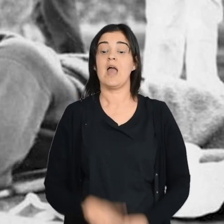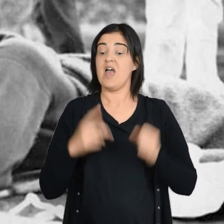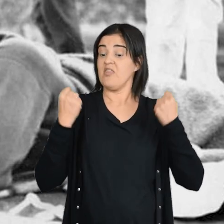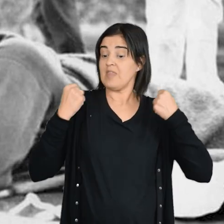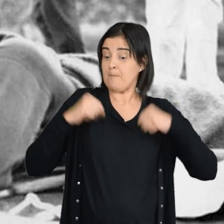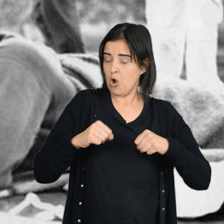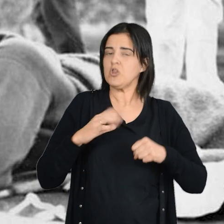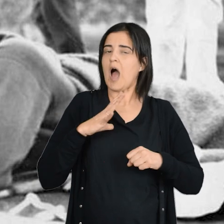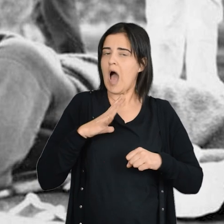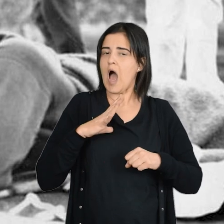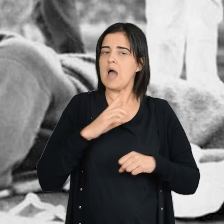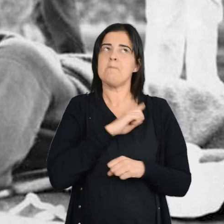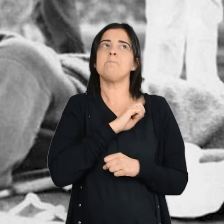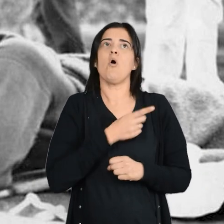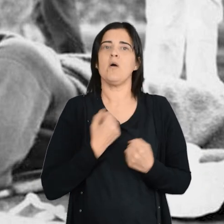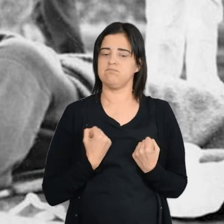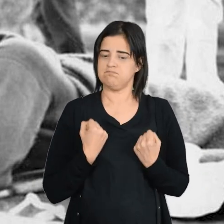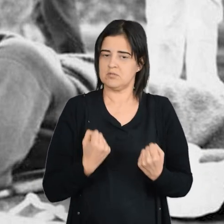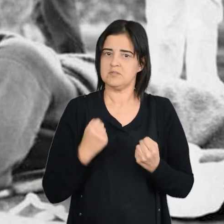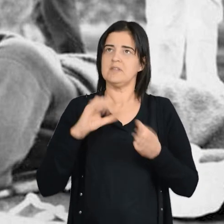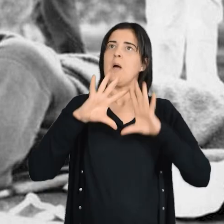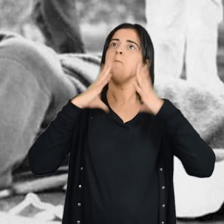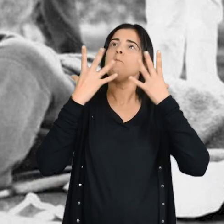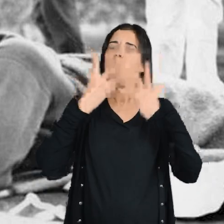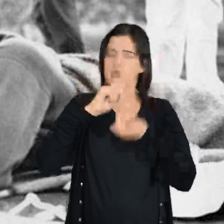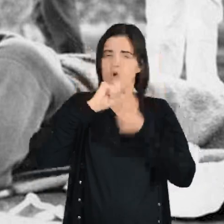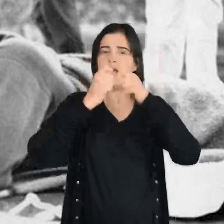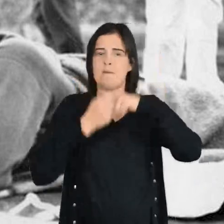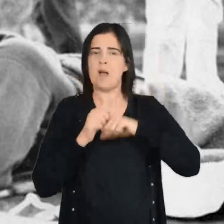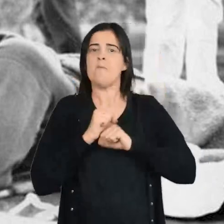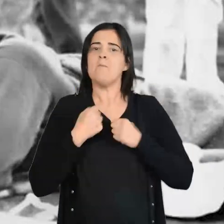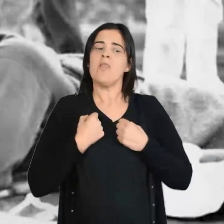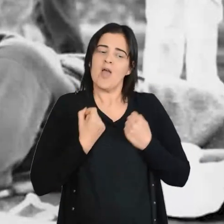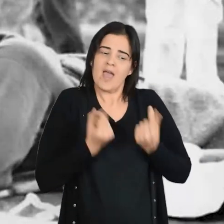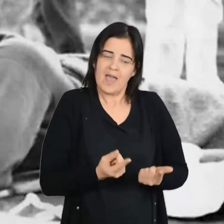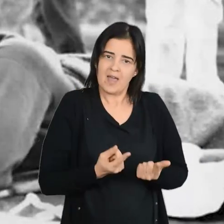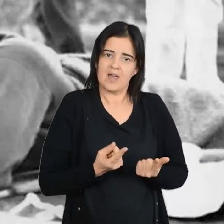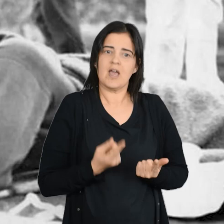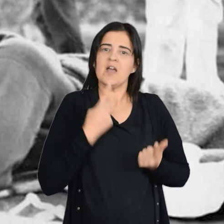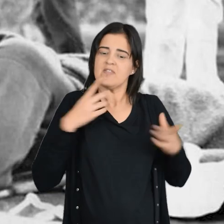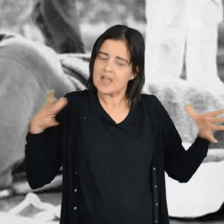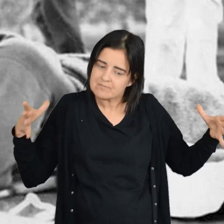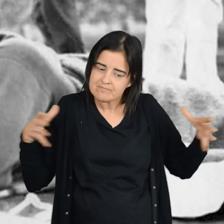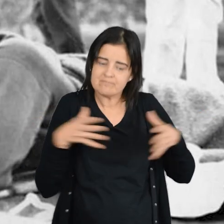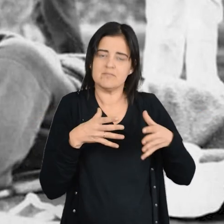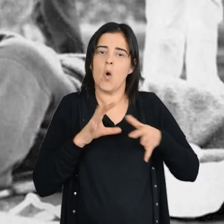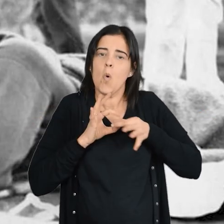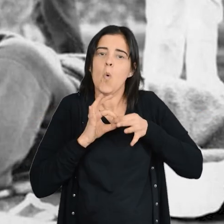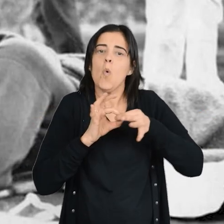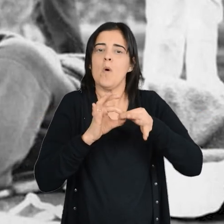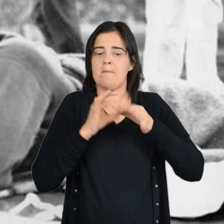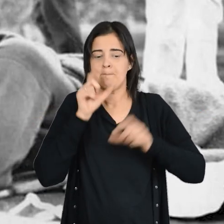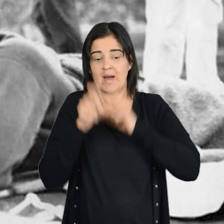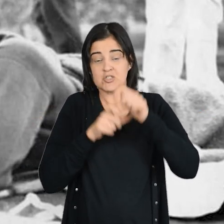el deporte tiene el poder de cambiar el mundo tiene el poder de inspirar tiene el poder de unir a las personas de